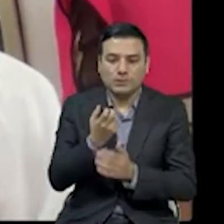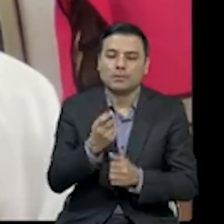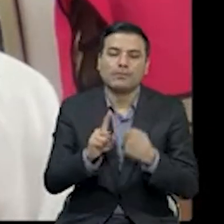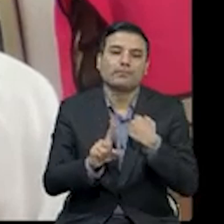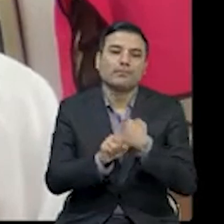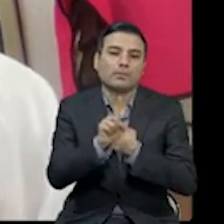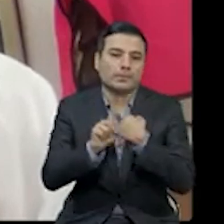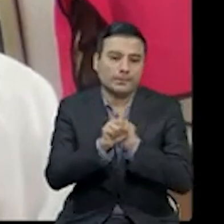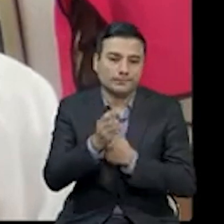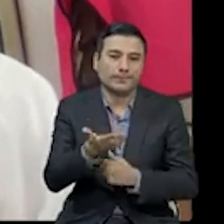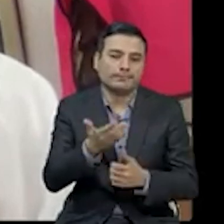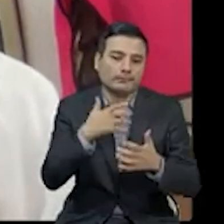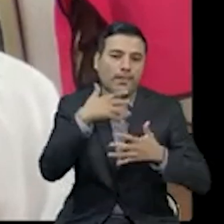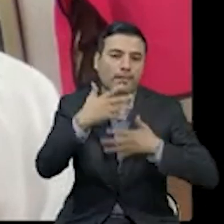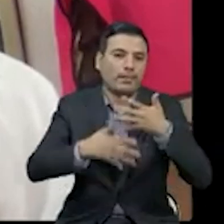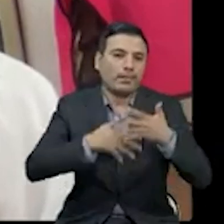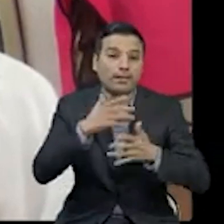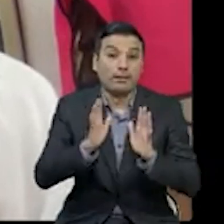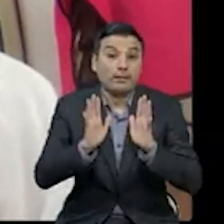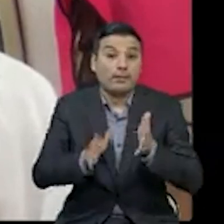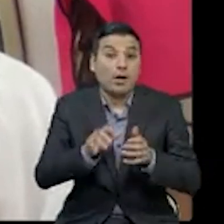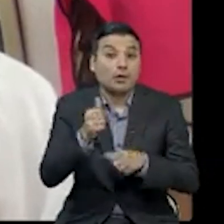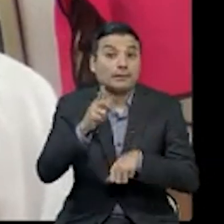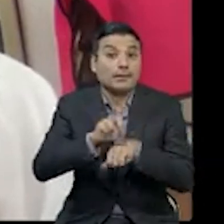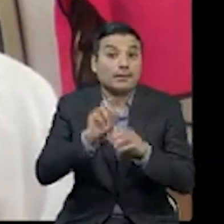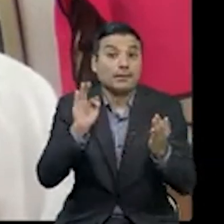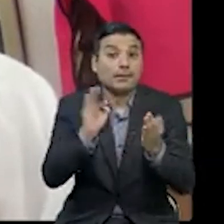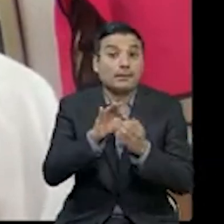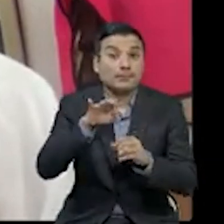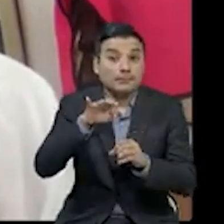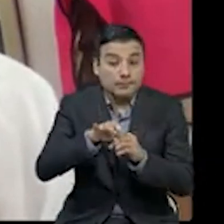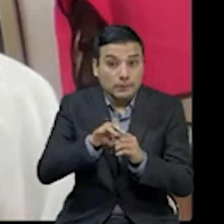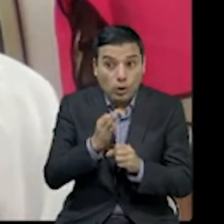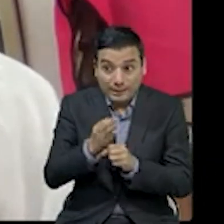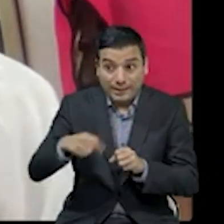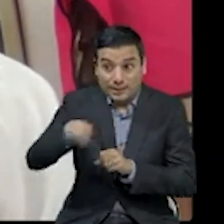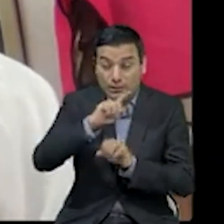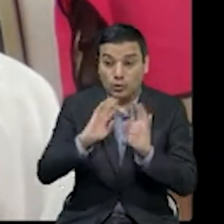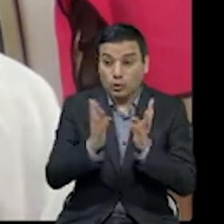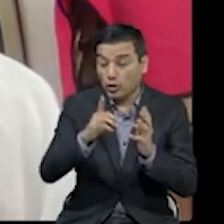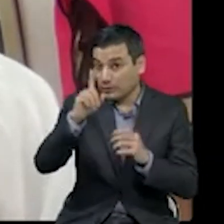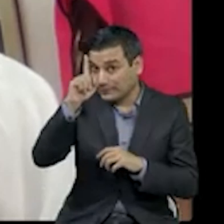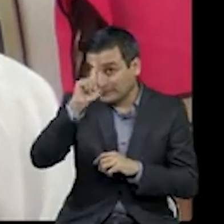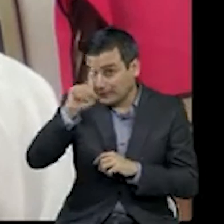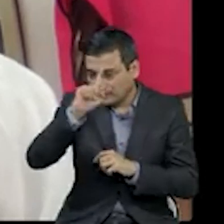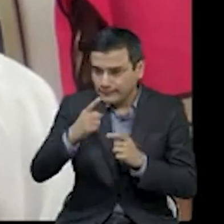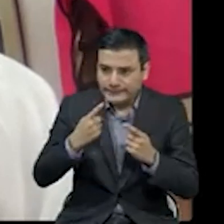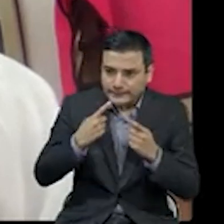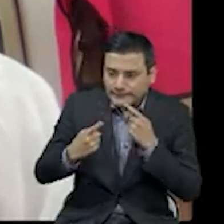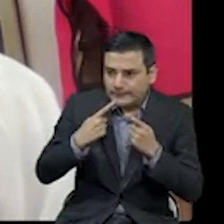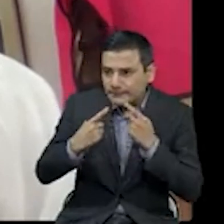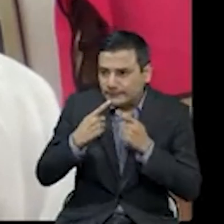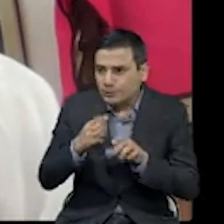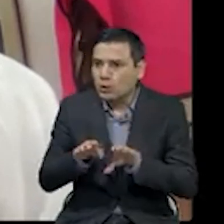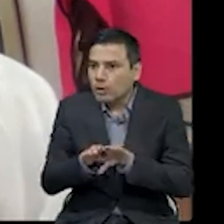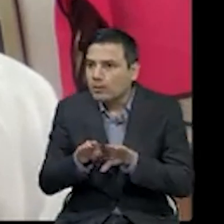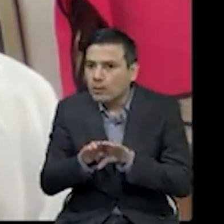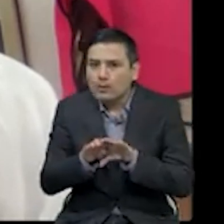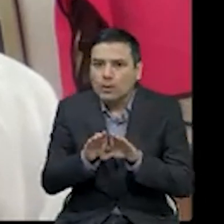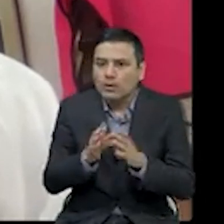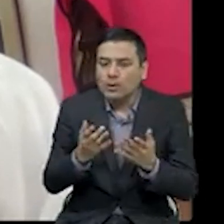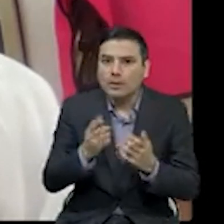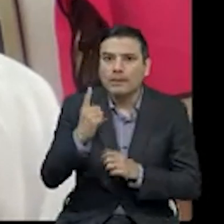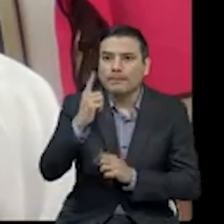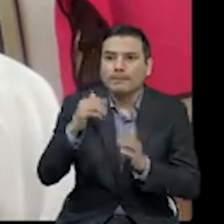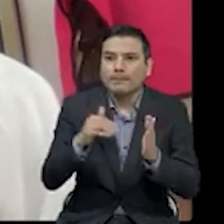consecuencias concretas. A 11 días de la elección, en este Consejo General tenemos que estar revisando cómo sustituimos a cerca